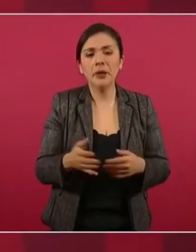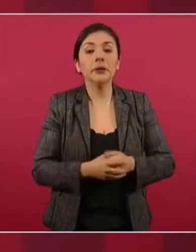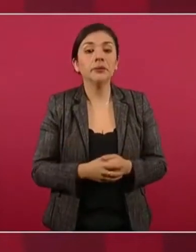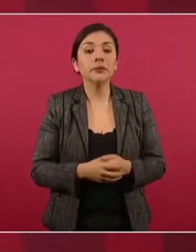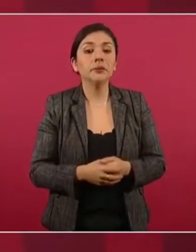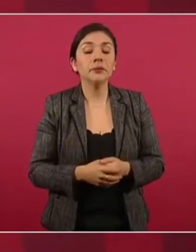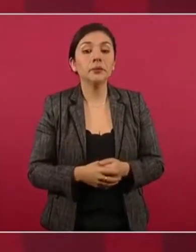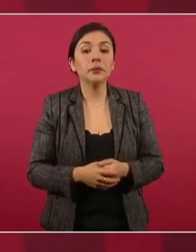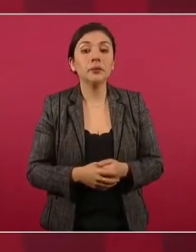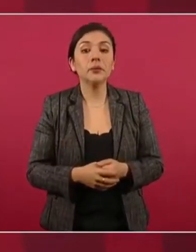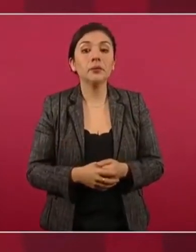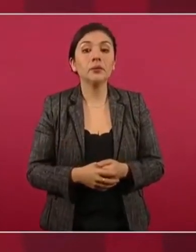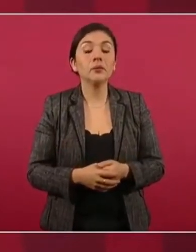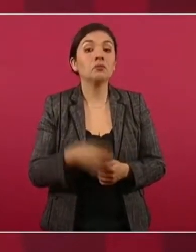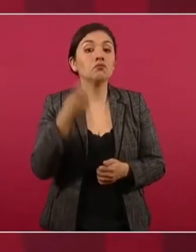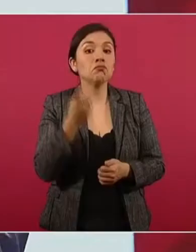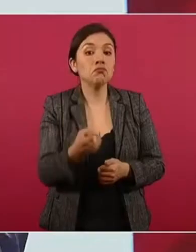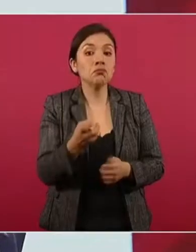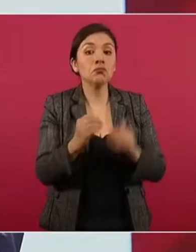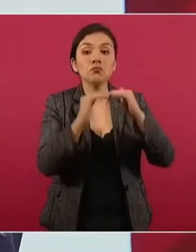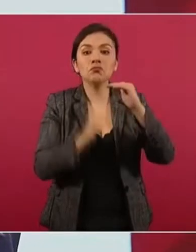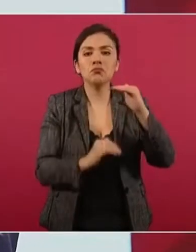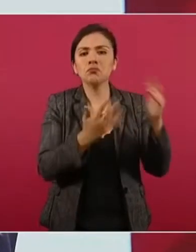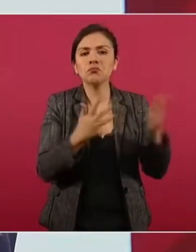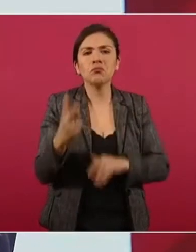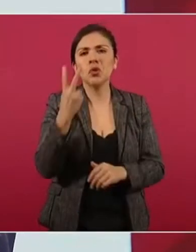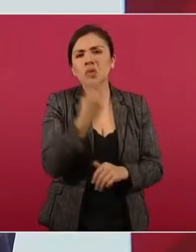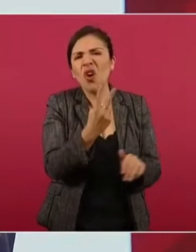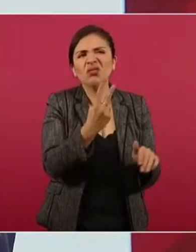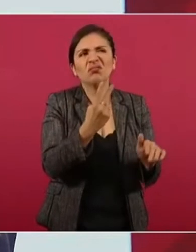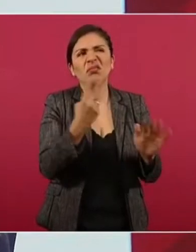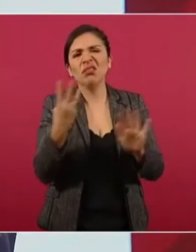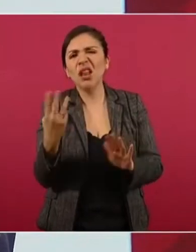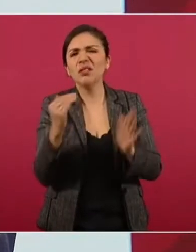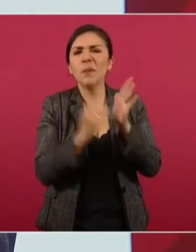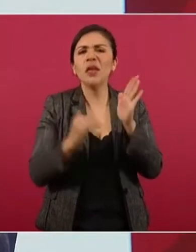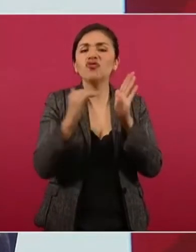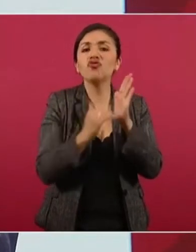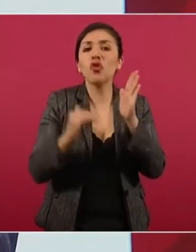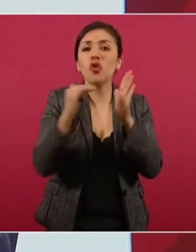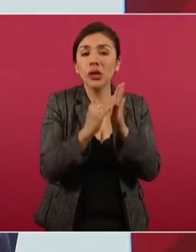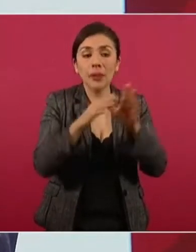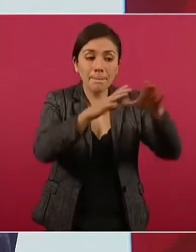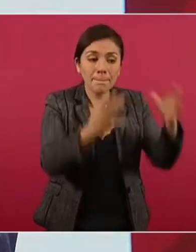y se reduce en 2, 3 millones de barriles diarios